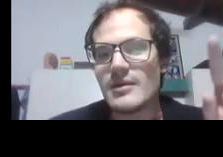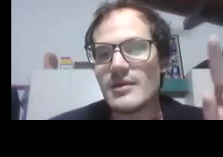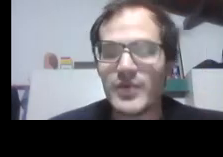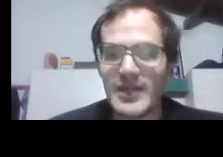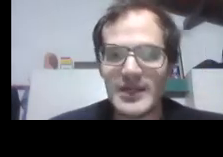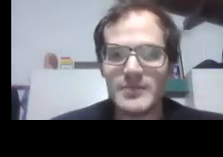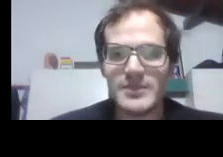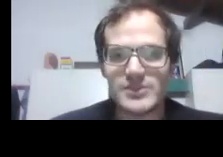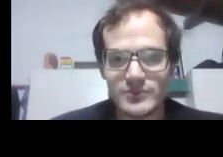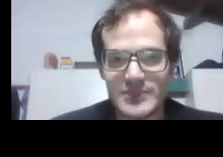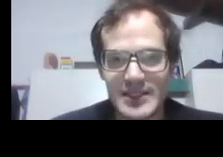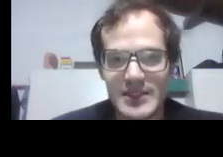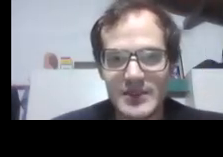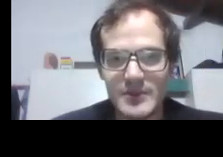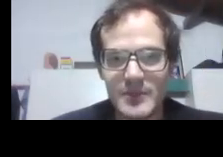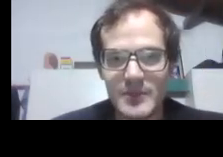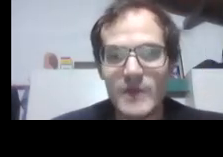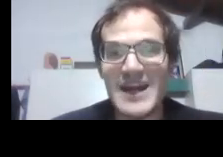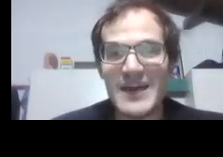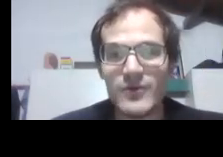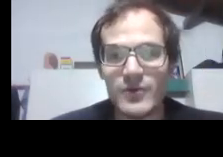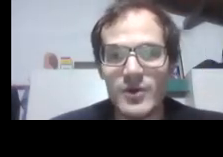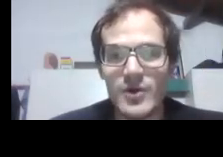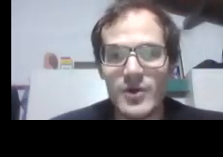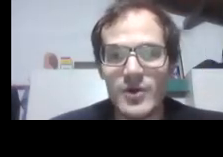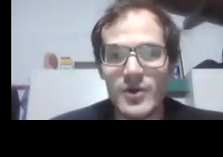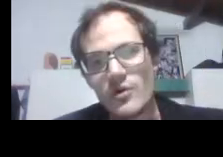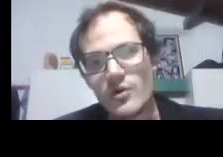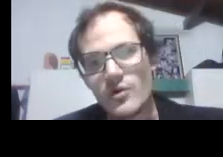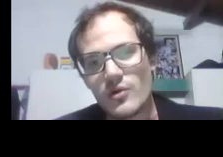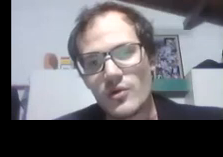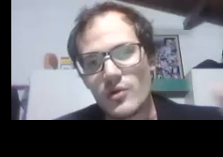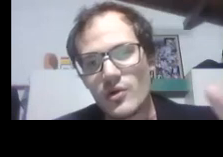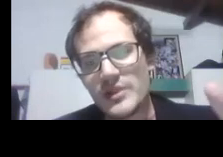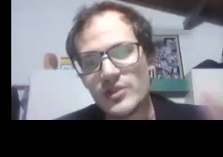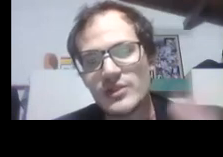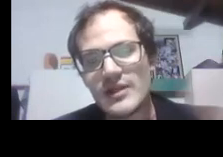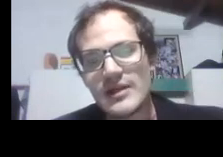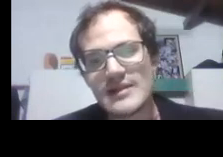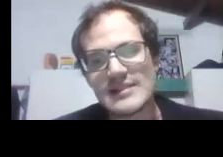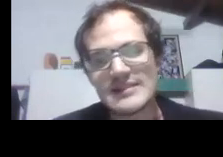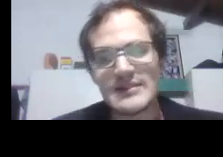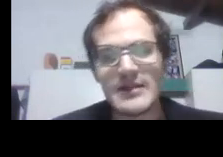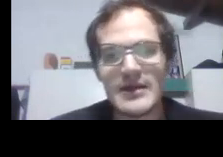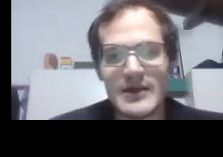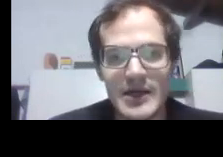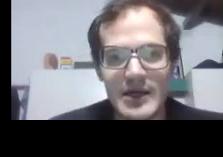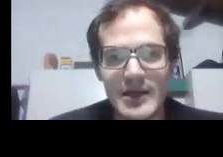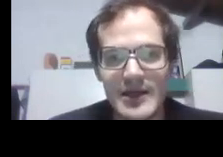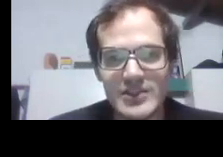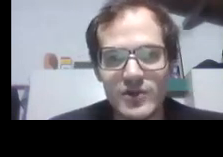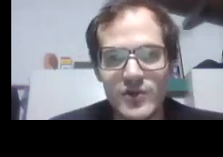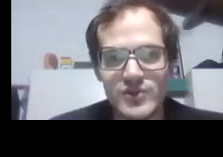en Paraguay después de la invasión de Manuel Belgrano, cuando los patriotas acá rechazan